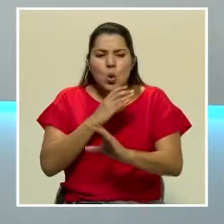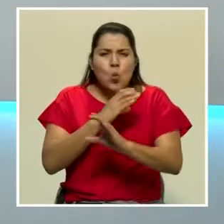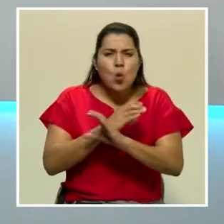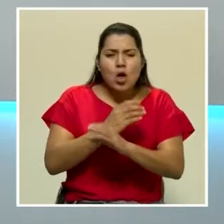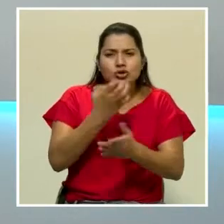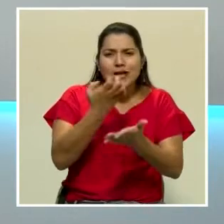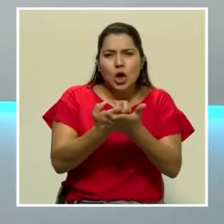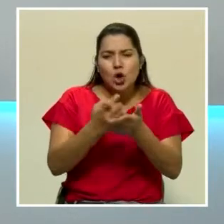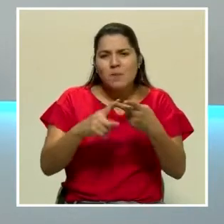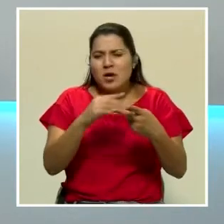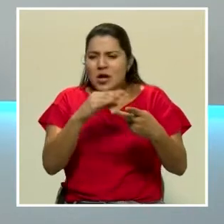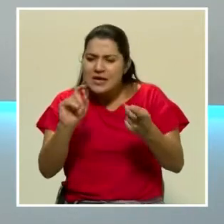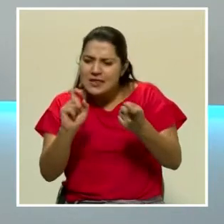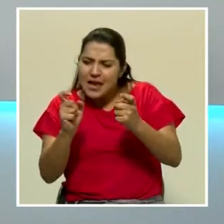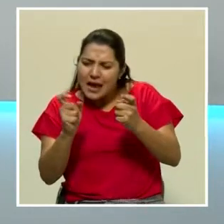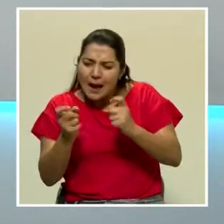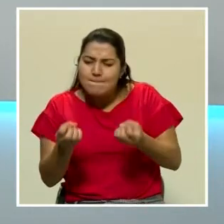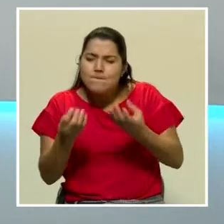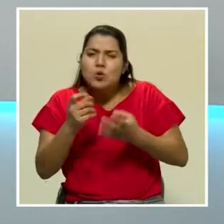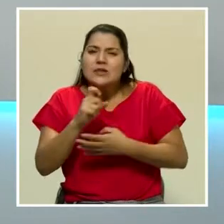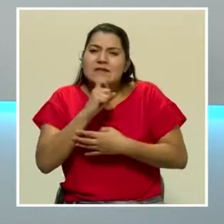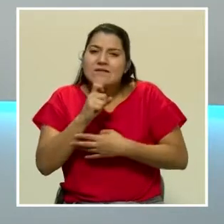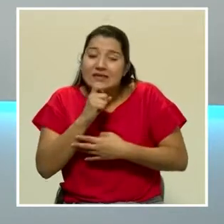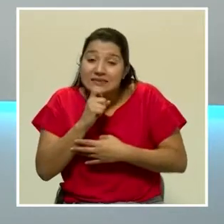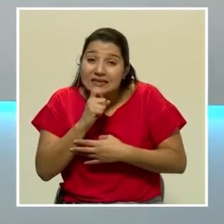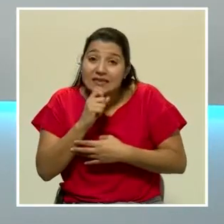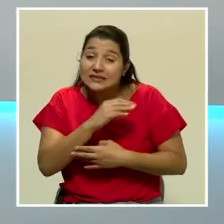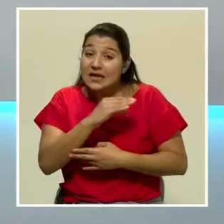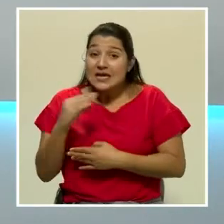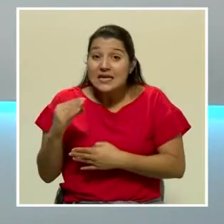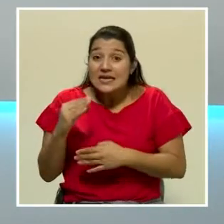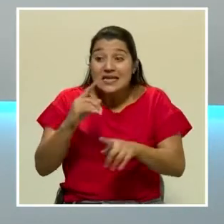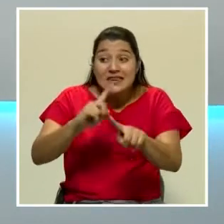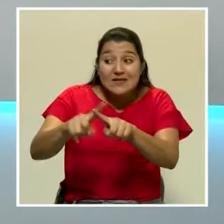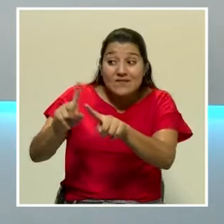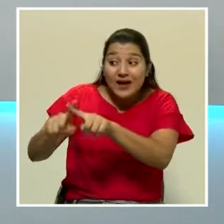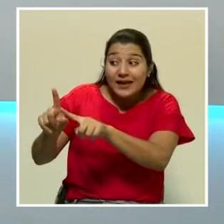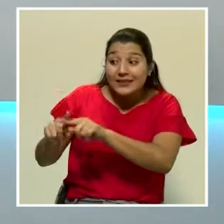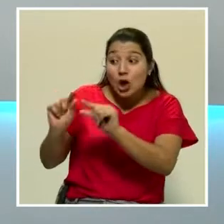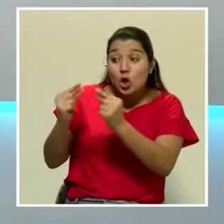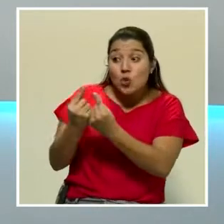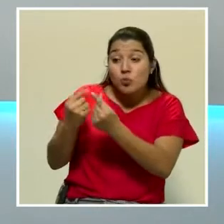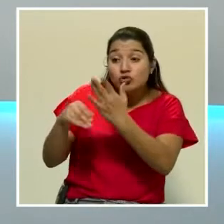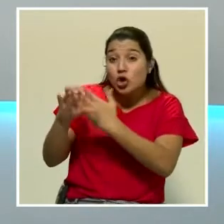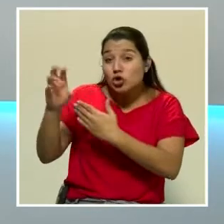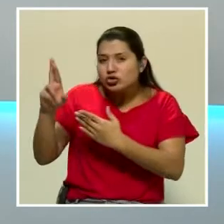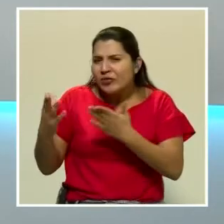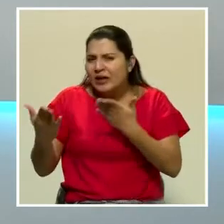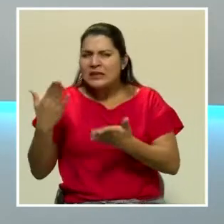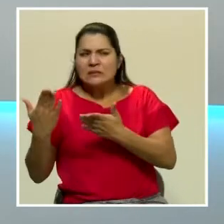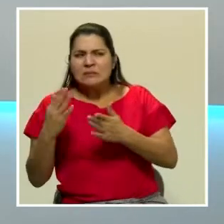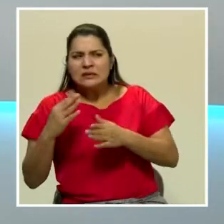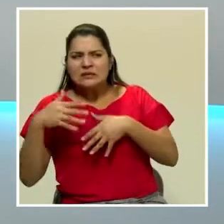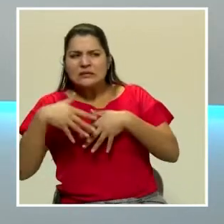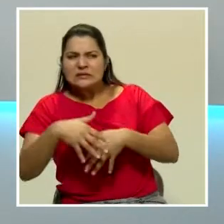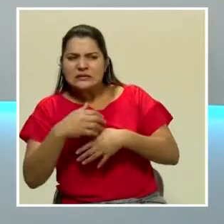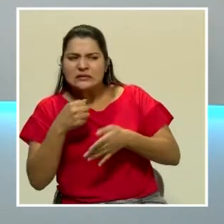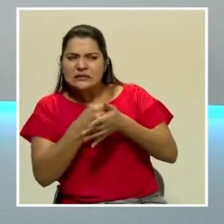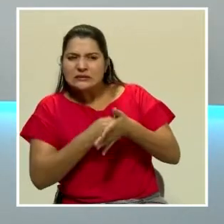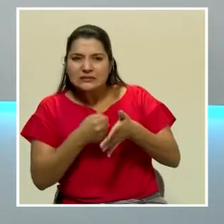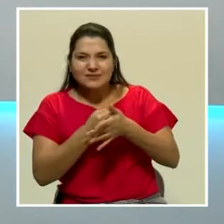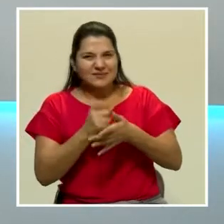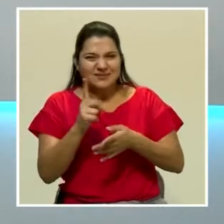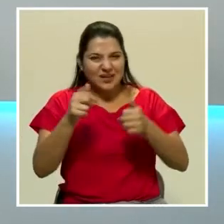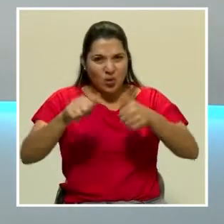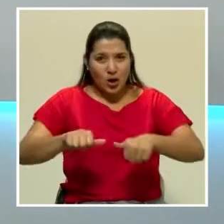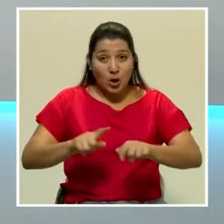difíciles y que serán combatidas por los distintos grupos de interés del país. Sin embargo, en tiempos tan extraordinarios es imperativo